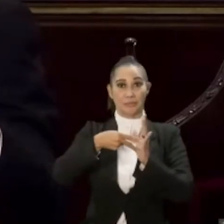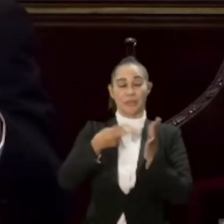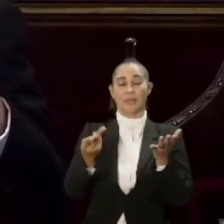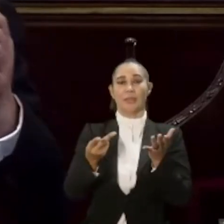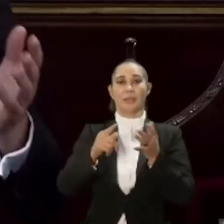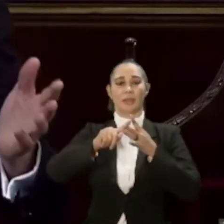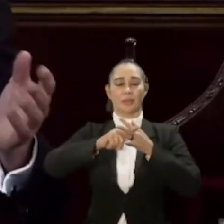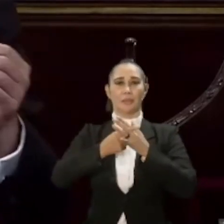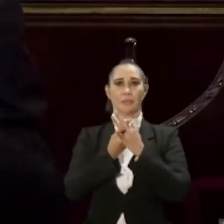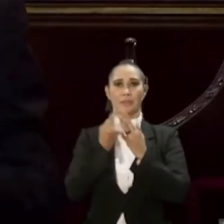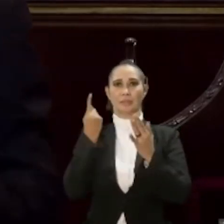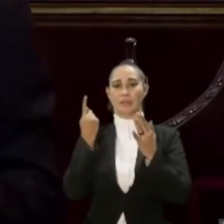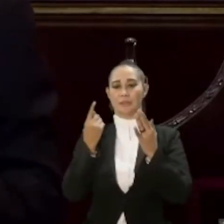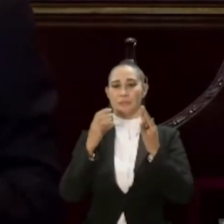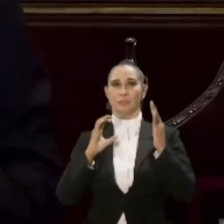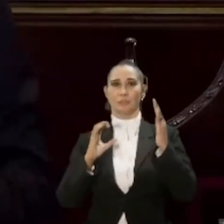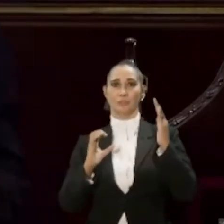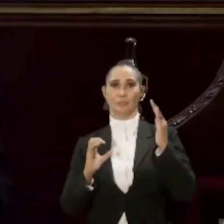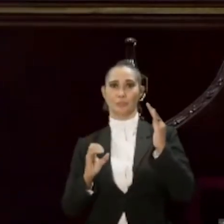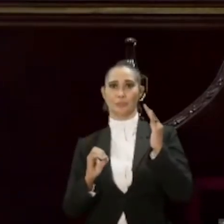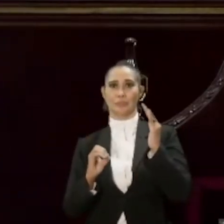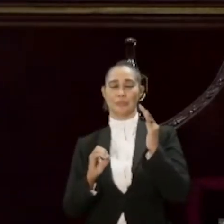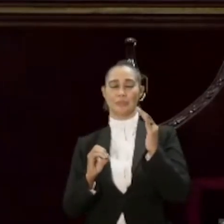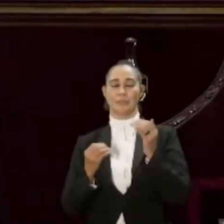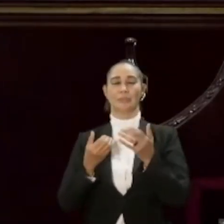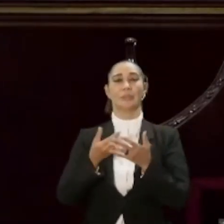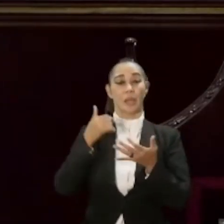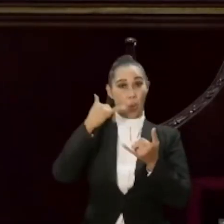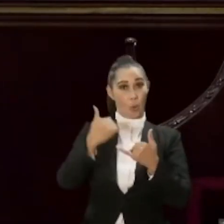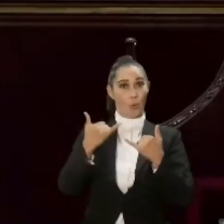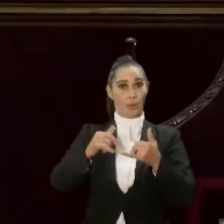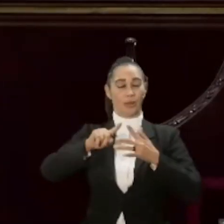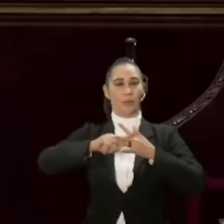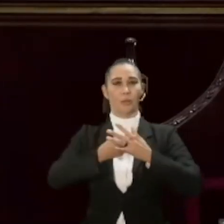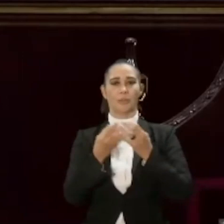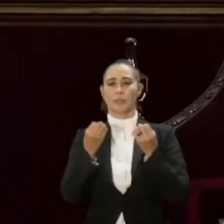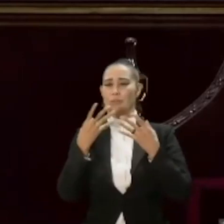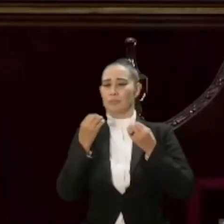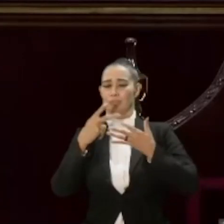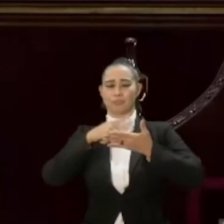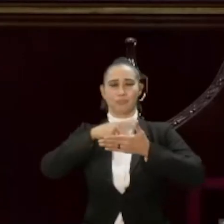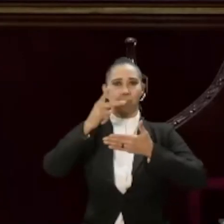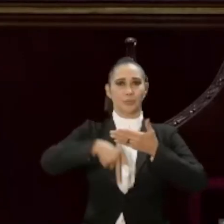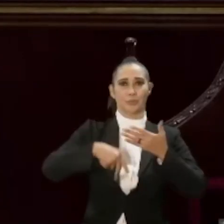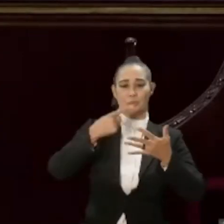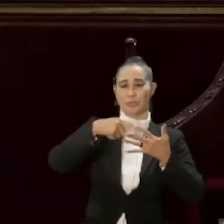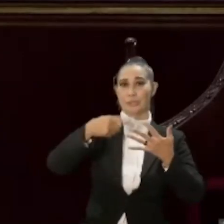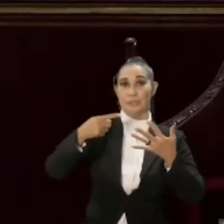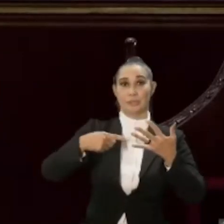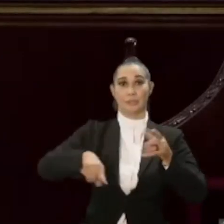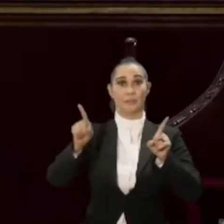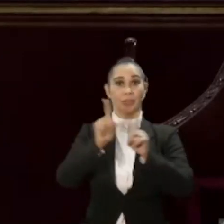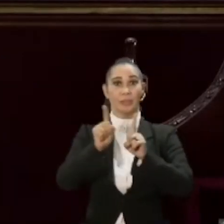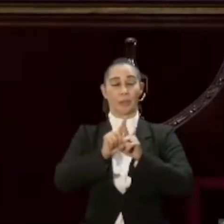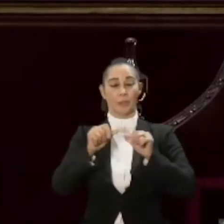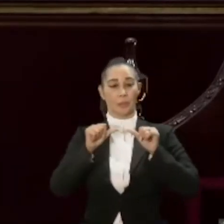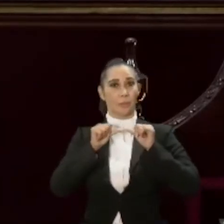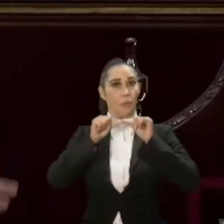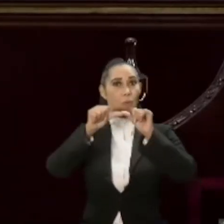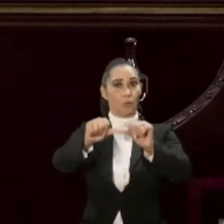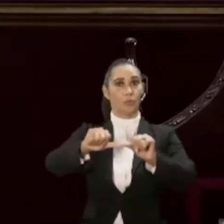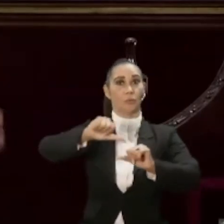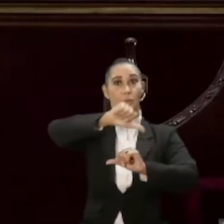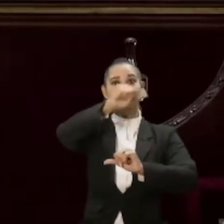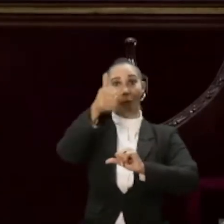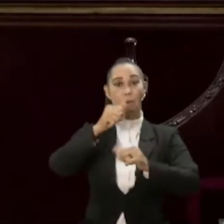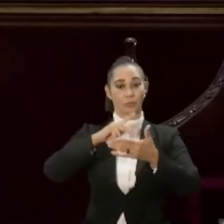empezarlo todo desde cero. Durante este tiempo, además de comenzar muchos nuevos proyectos, también le hemos dado continuidad